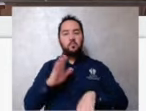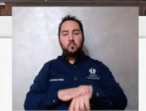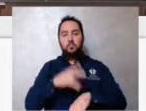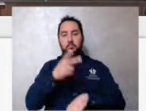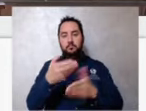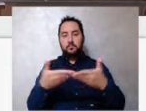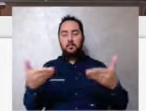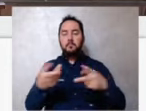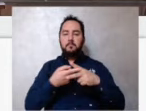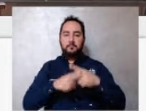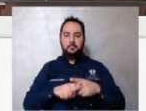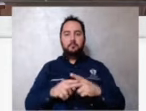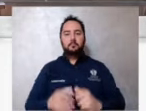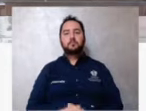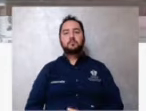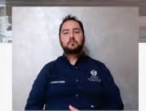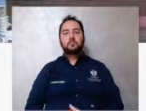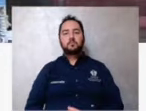dispuesto, comenzamos con la sesión.